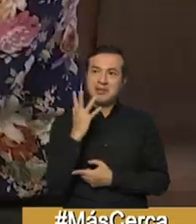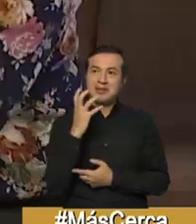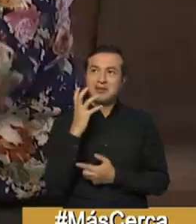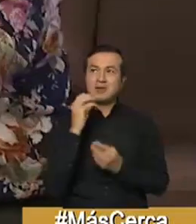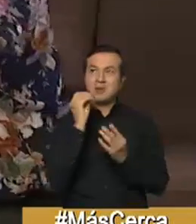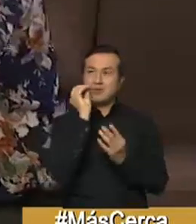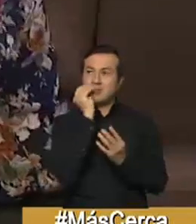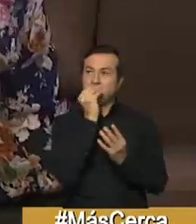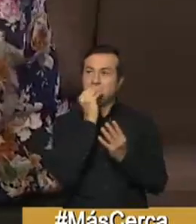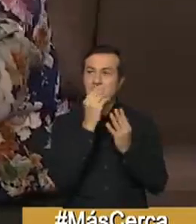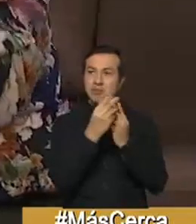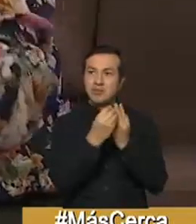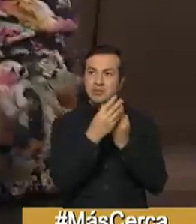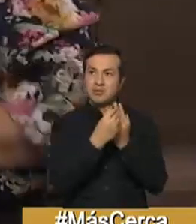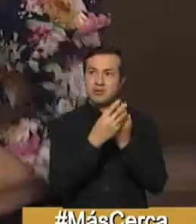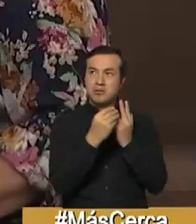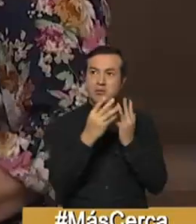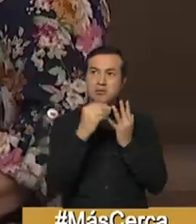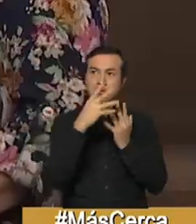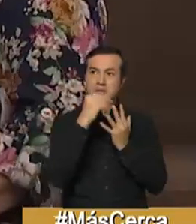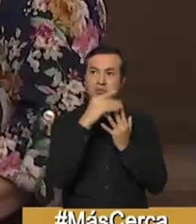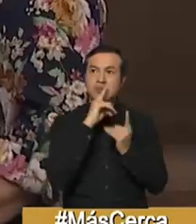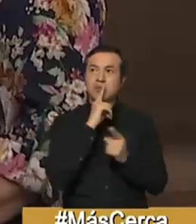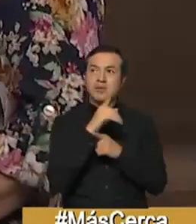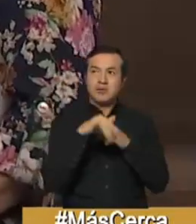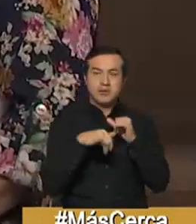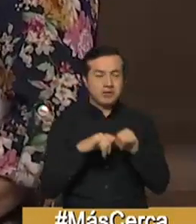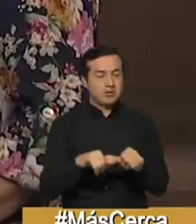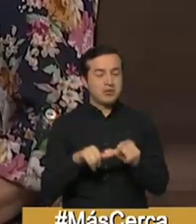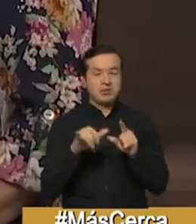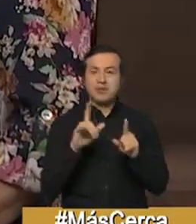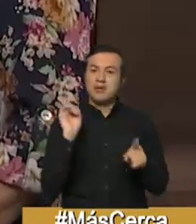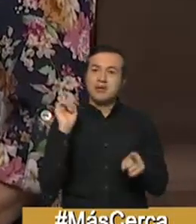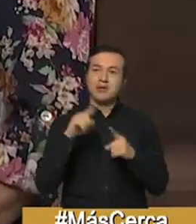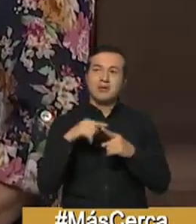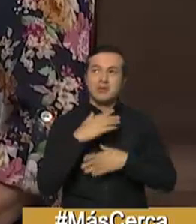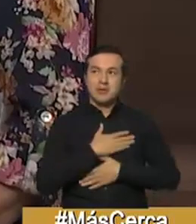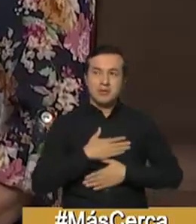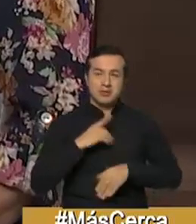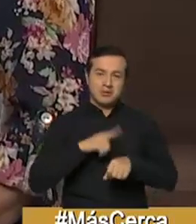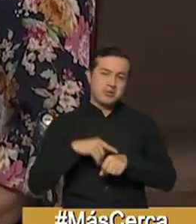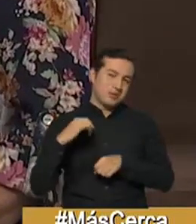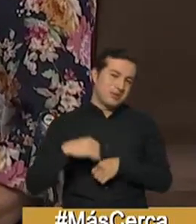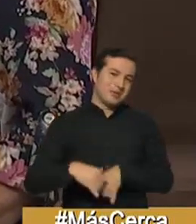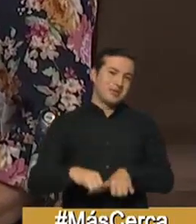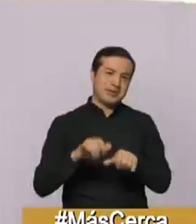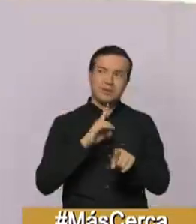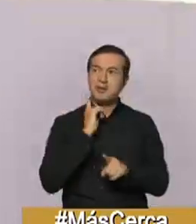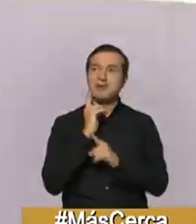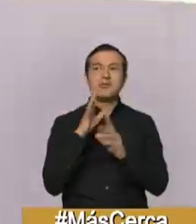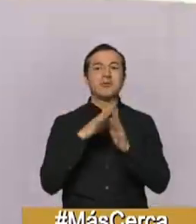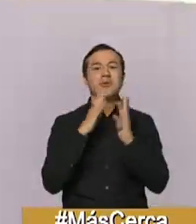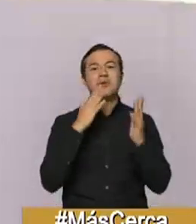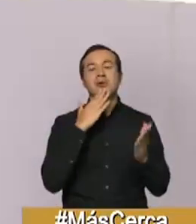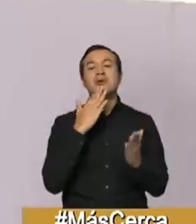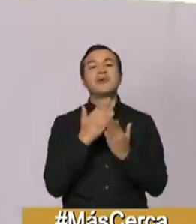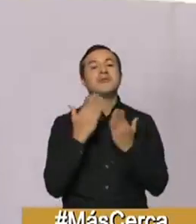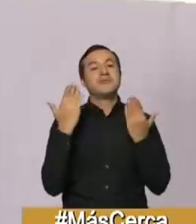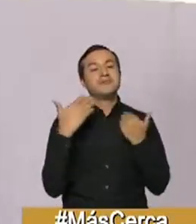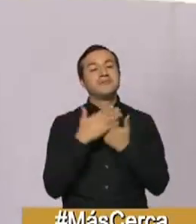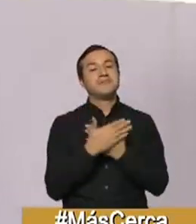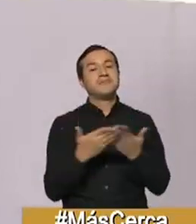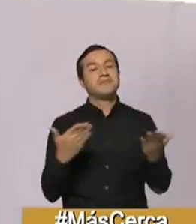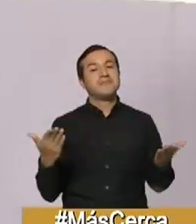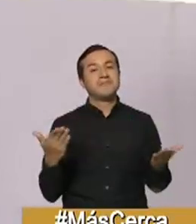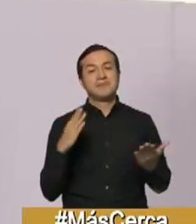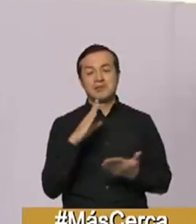botar flores, pero hay botones ahí por abrirse, así que le tengo para disfrutar por largo tiempo. Muchísimas gracias. En este momento nos